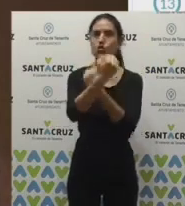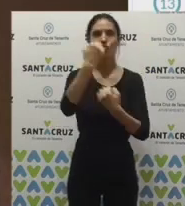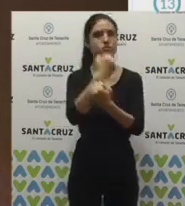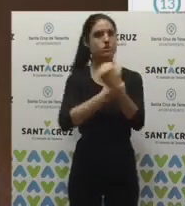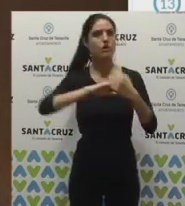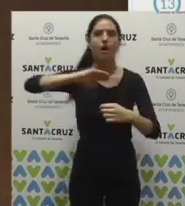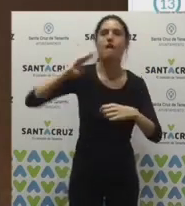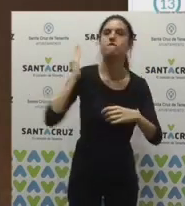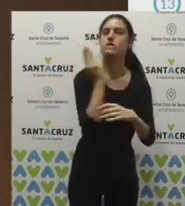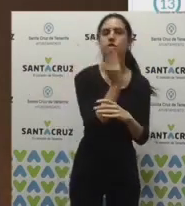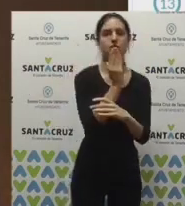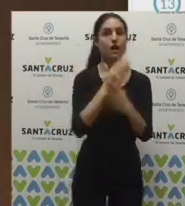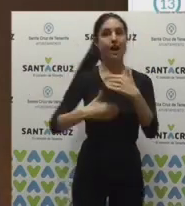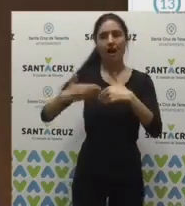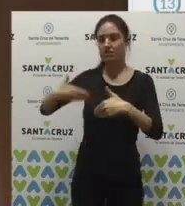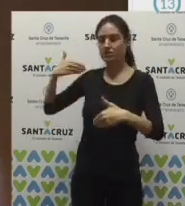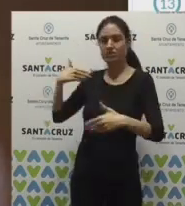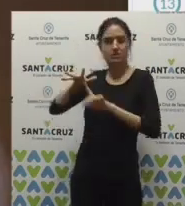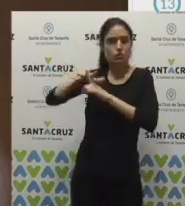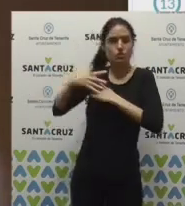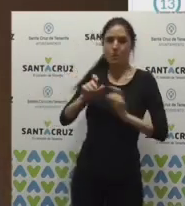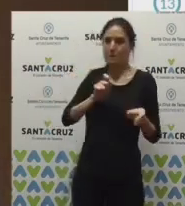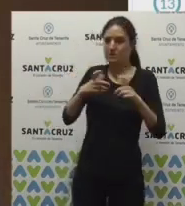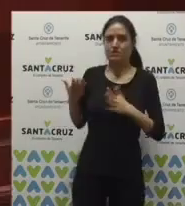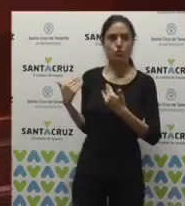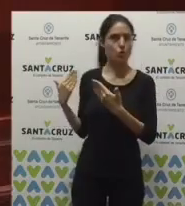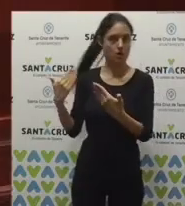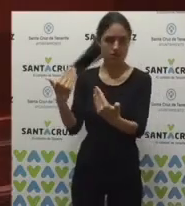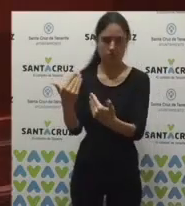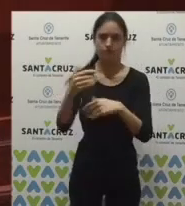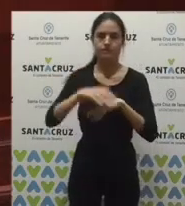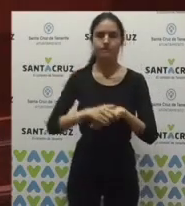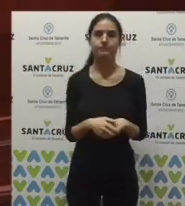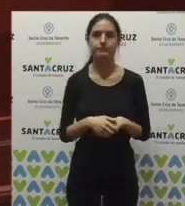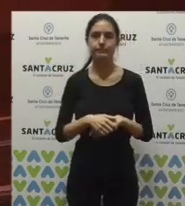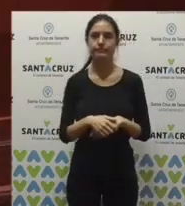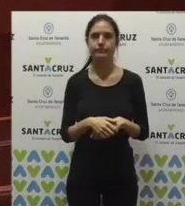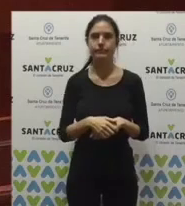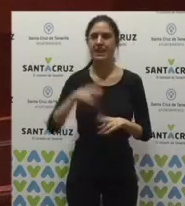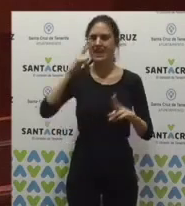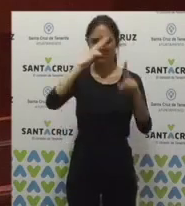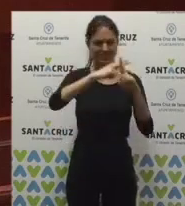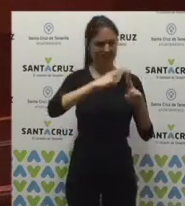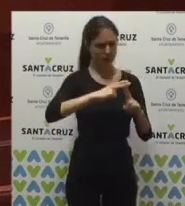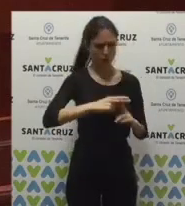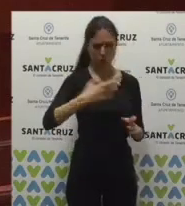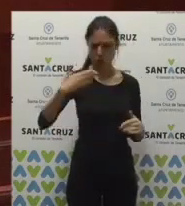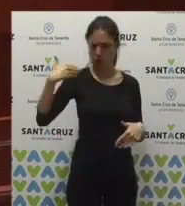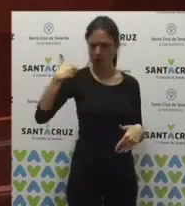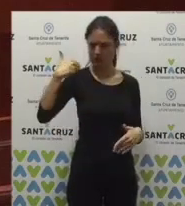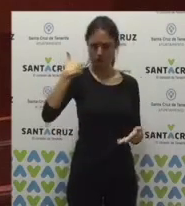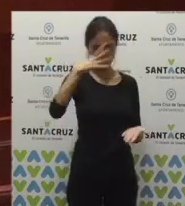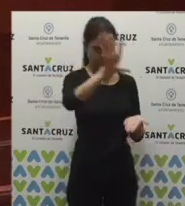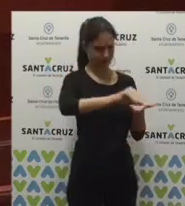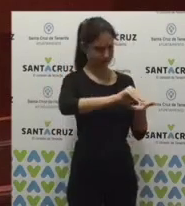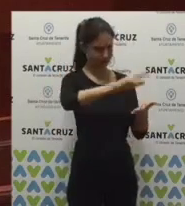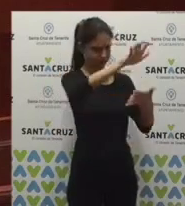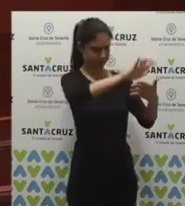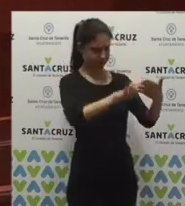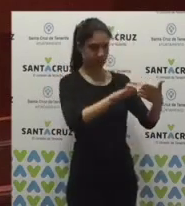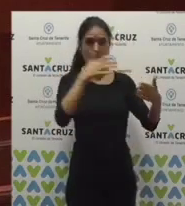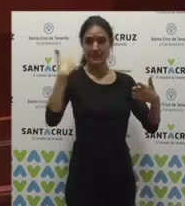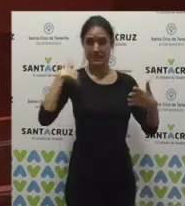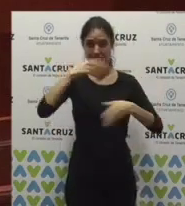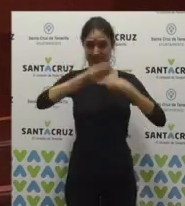comunidad y en el caso completo de santa cruz los últimos datos que tenía o los que manejaban cuando se elaboró esta